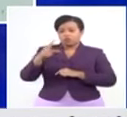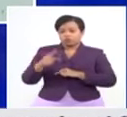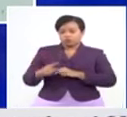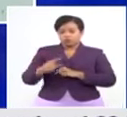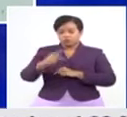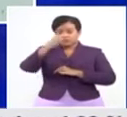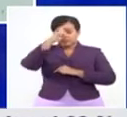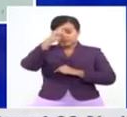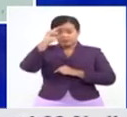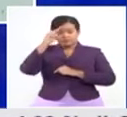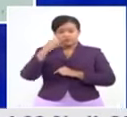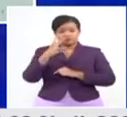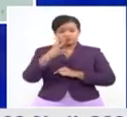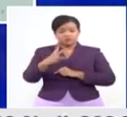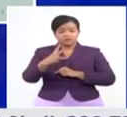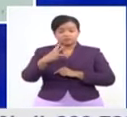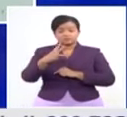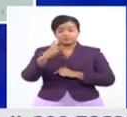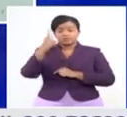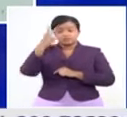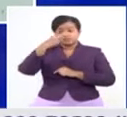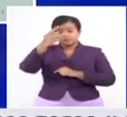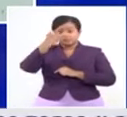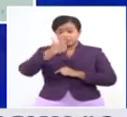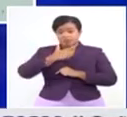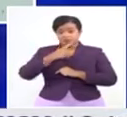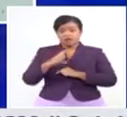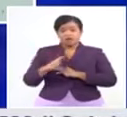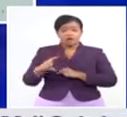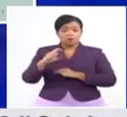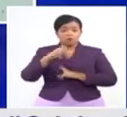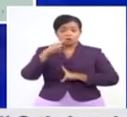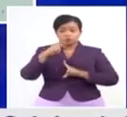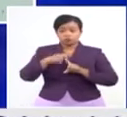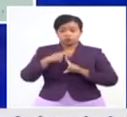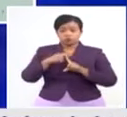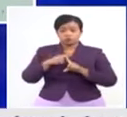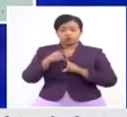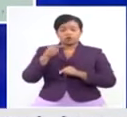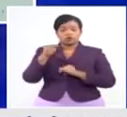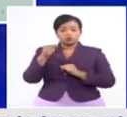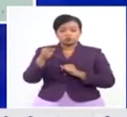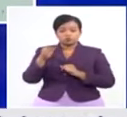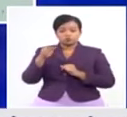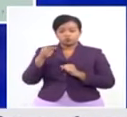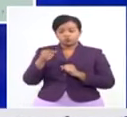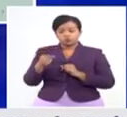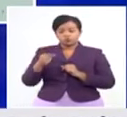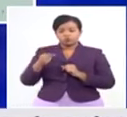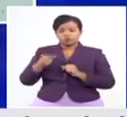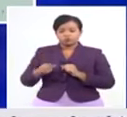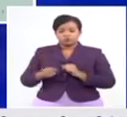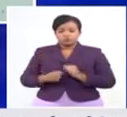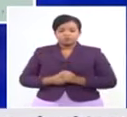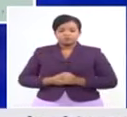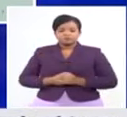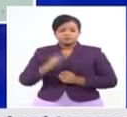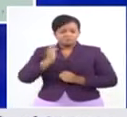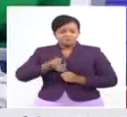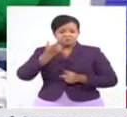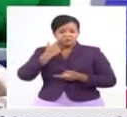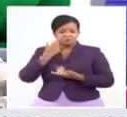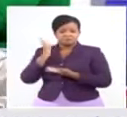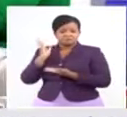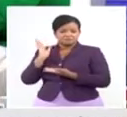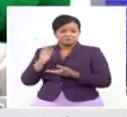3, Ciego de Ávila, Camagüey y Las Tunas, un caso de cada uno de ellos.